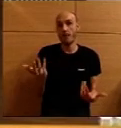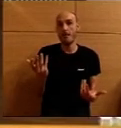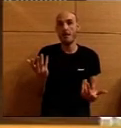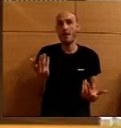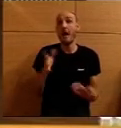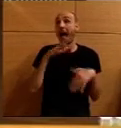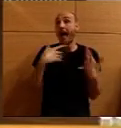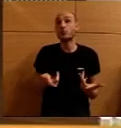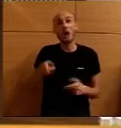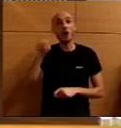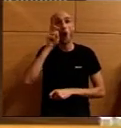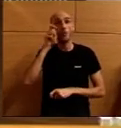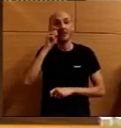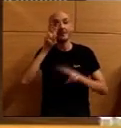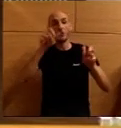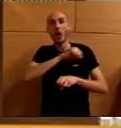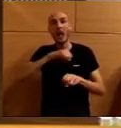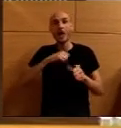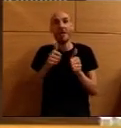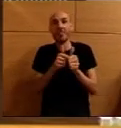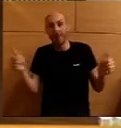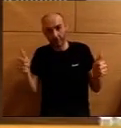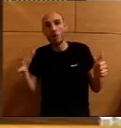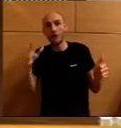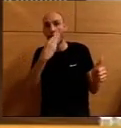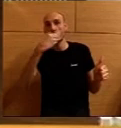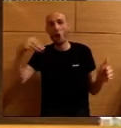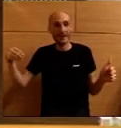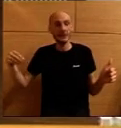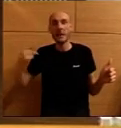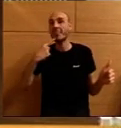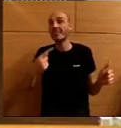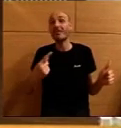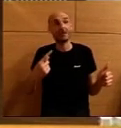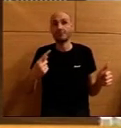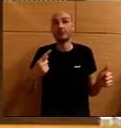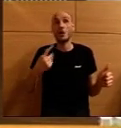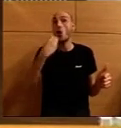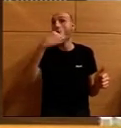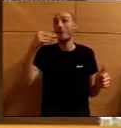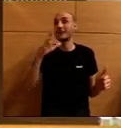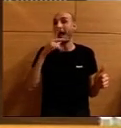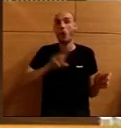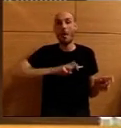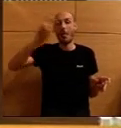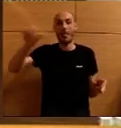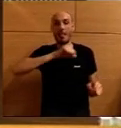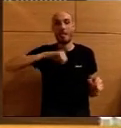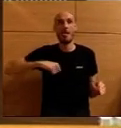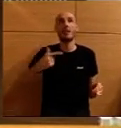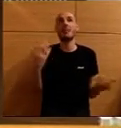Observatorio de Emancipación establece que un joven, para poder irse o emanciparse, tiene que invertir